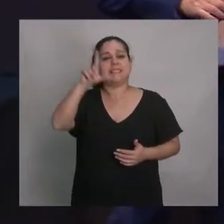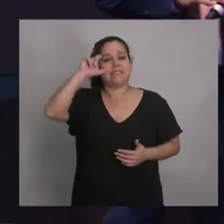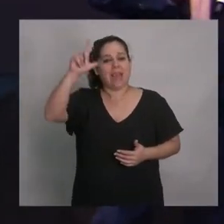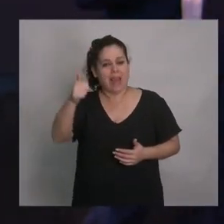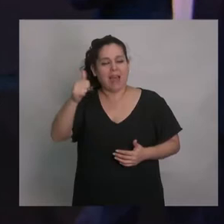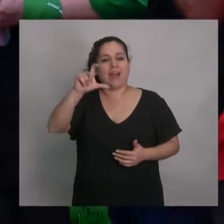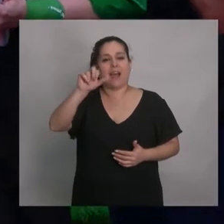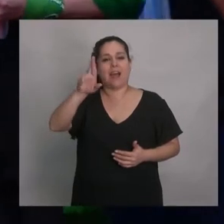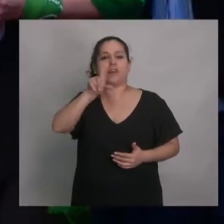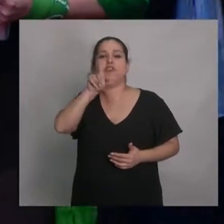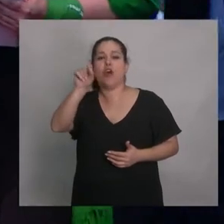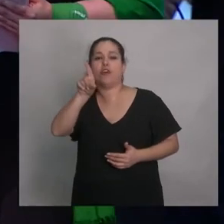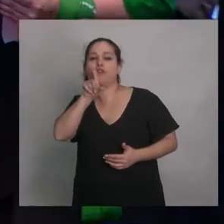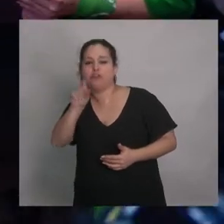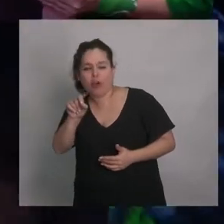mayo